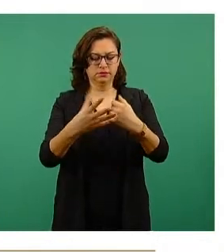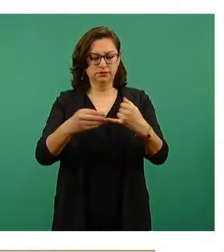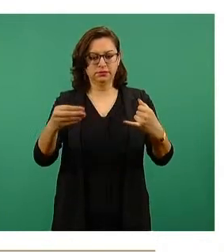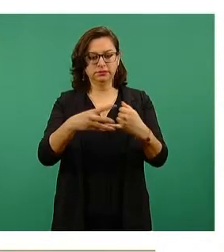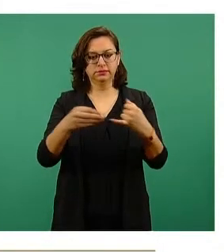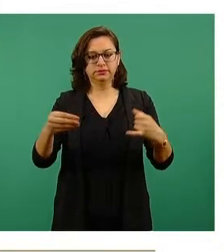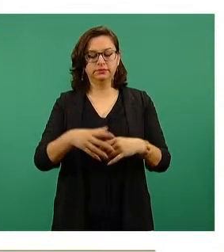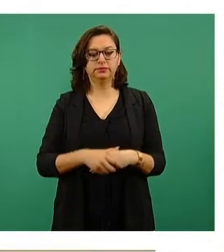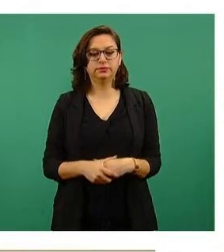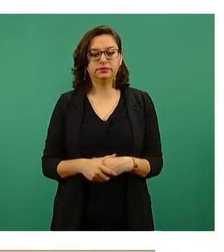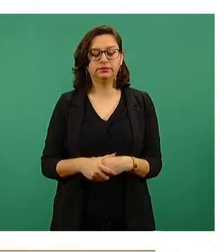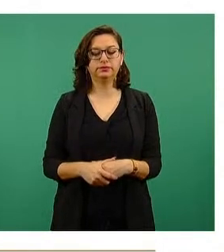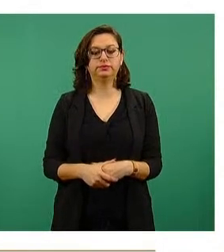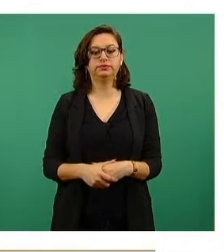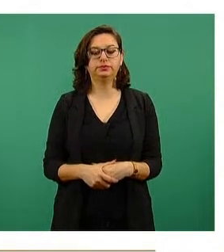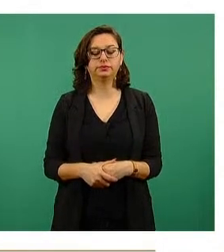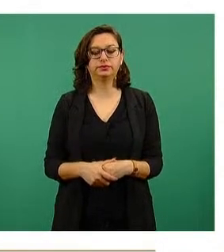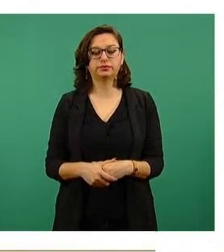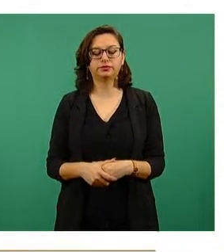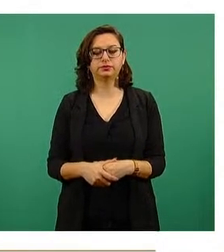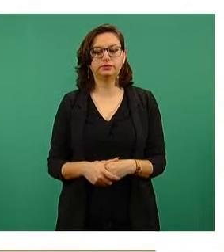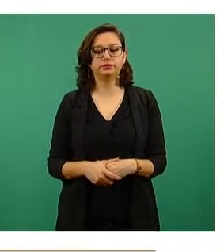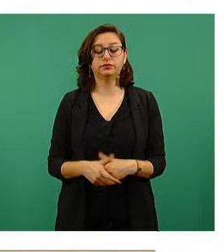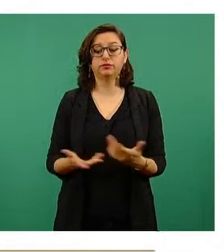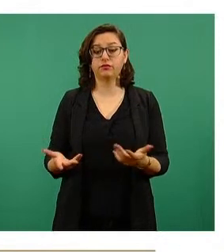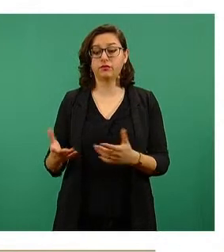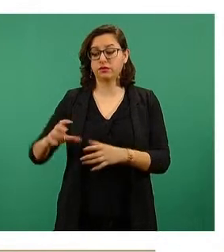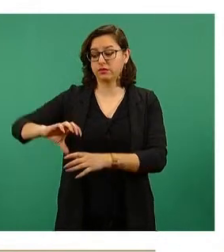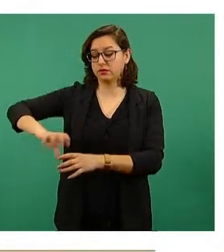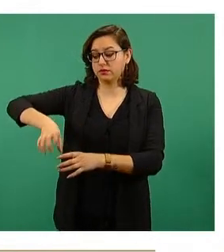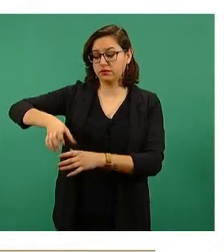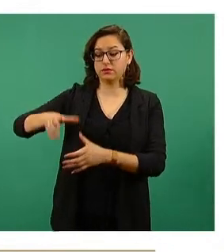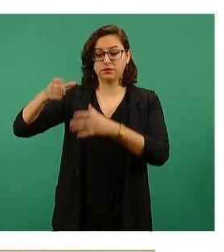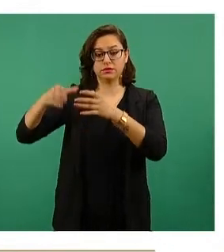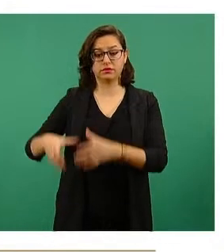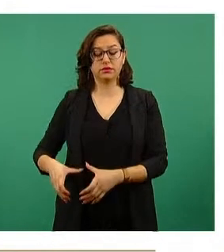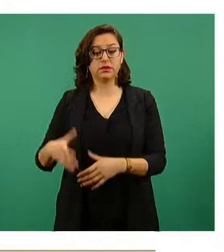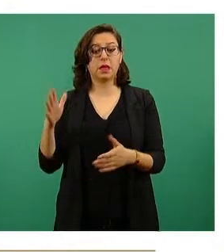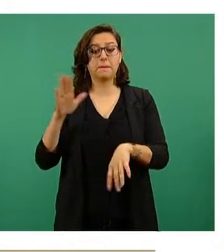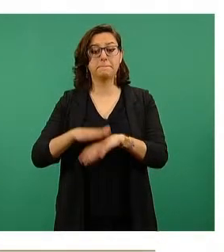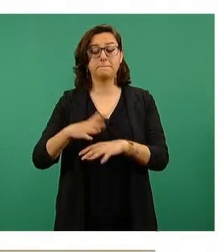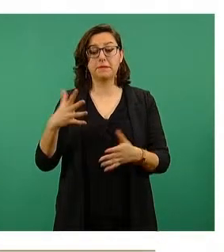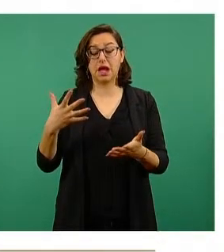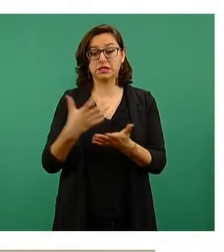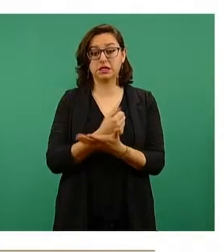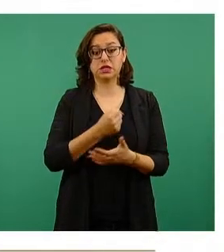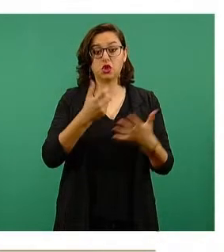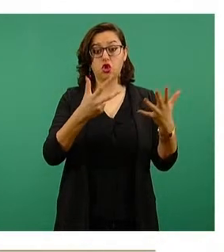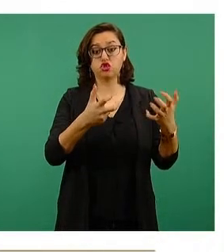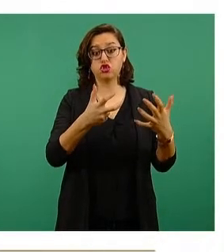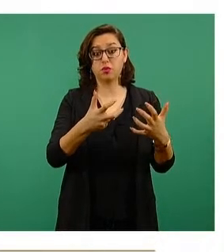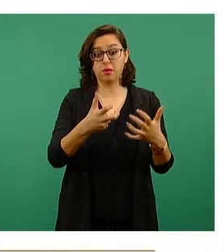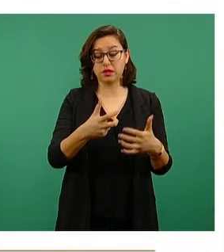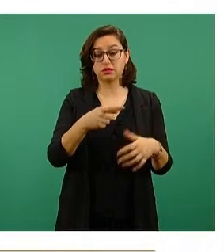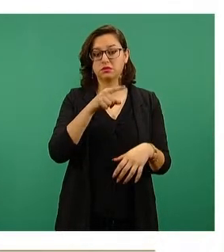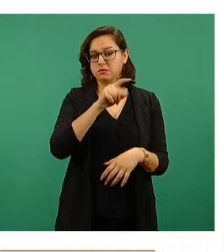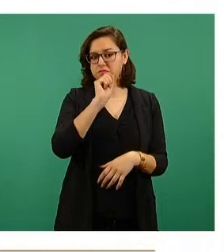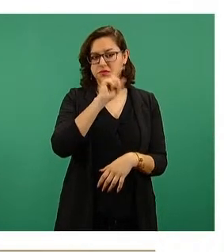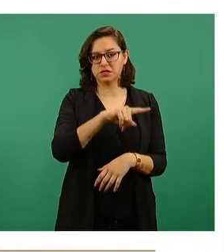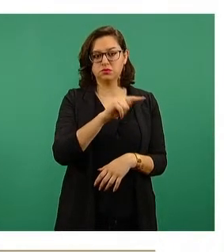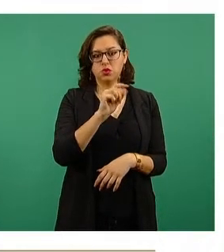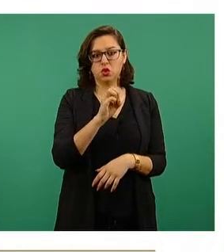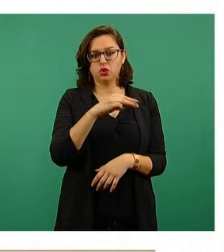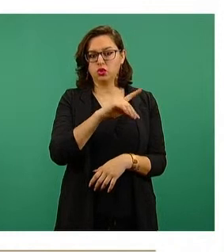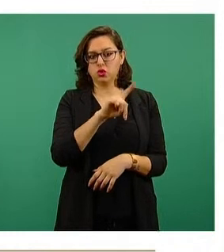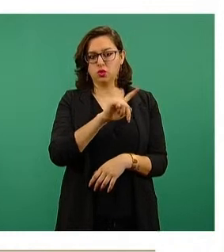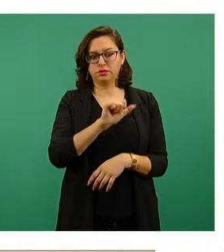litro. En el gas LP por cilindro, el margen más alto, con 8 pesos con 80 centavos, de nueva cuenta lo tuvo Tomsa, en